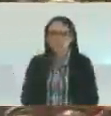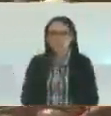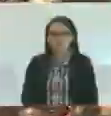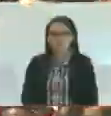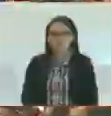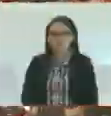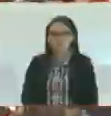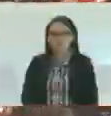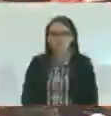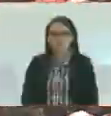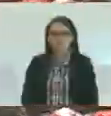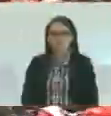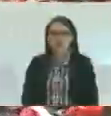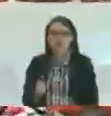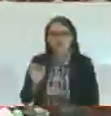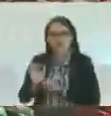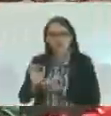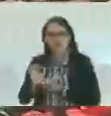Vamos a hacer una ola.